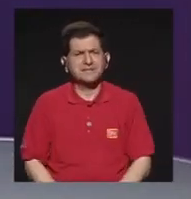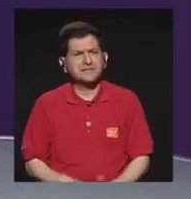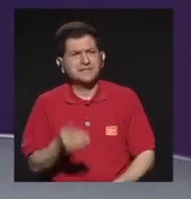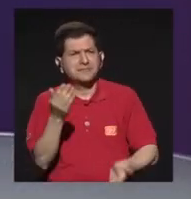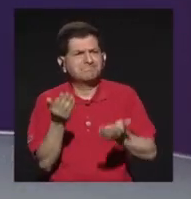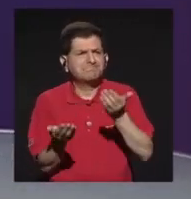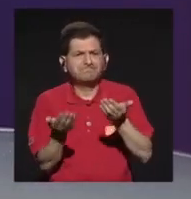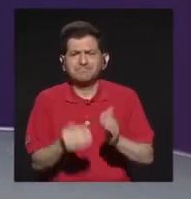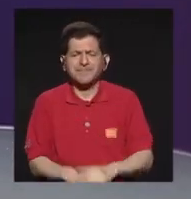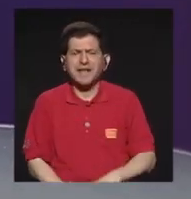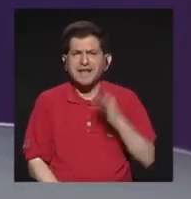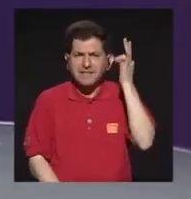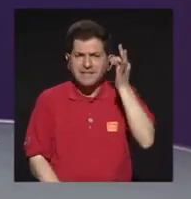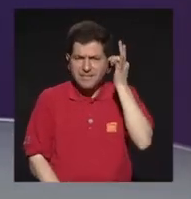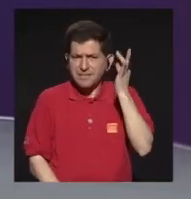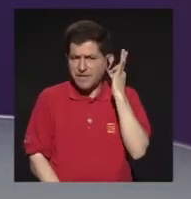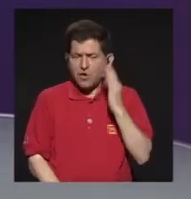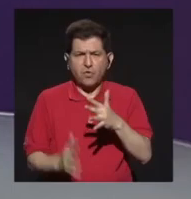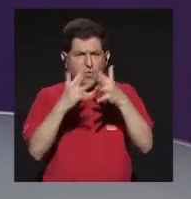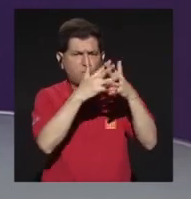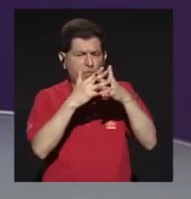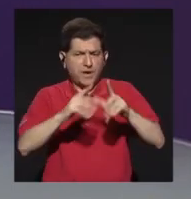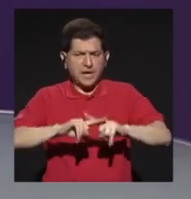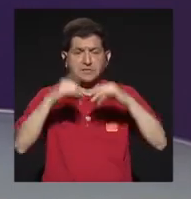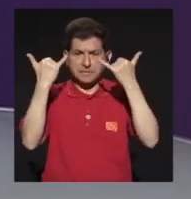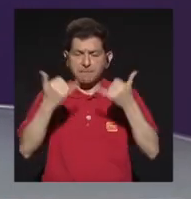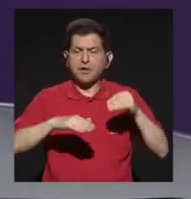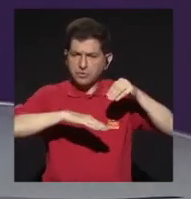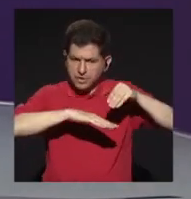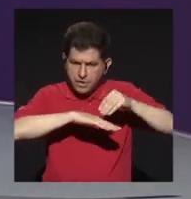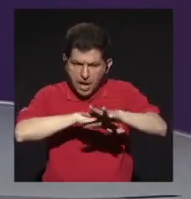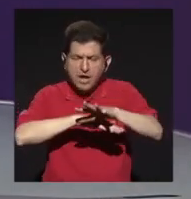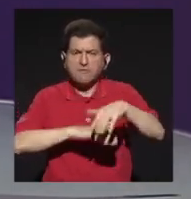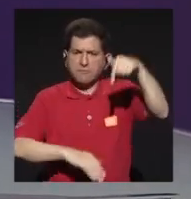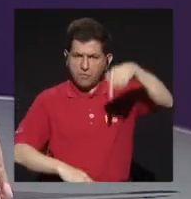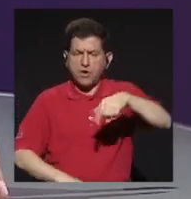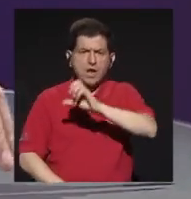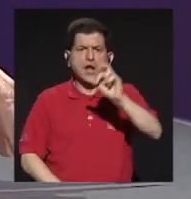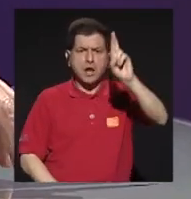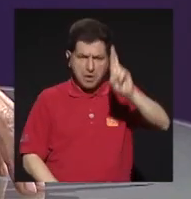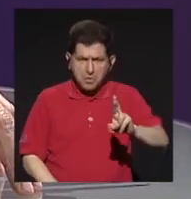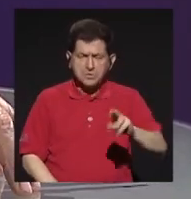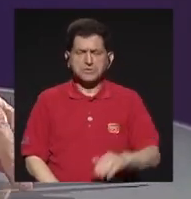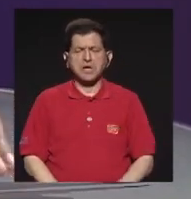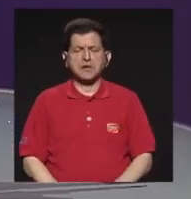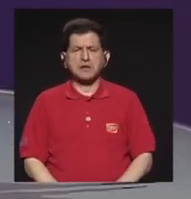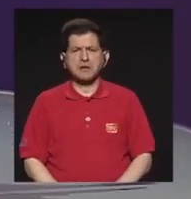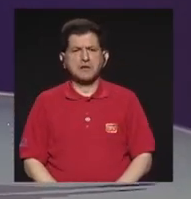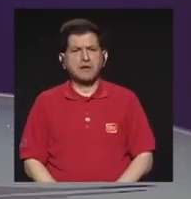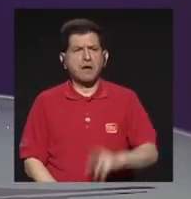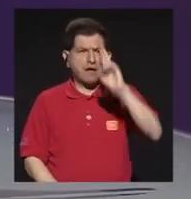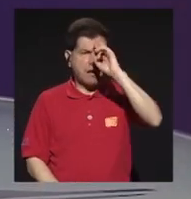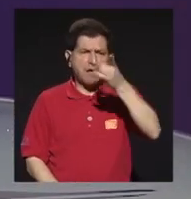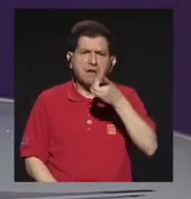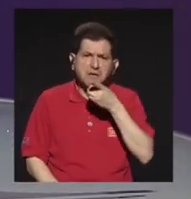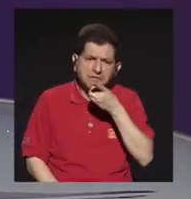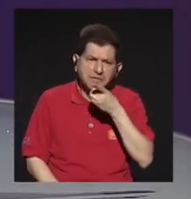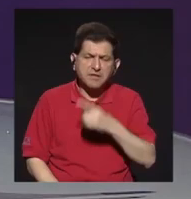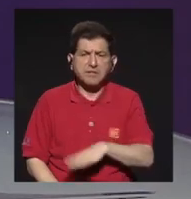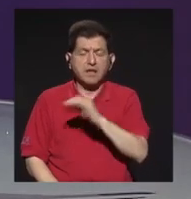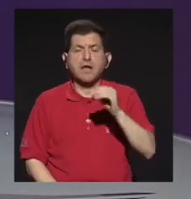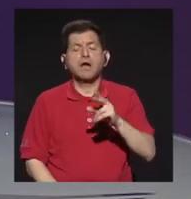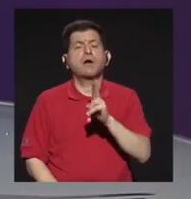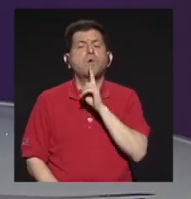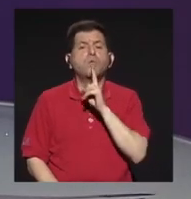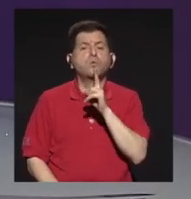desde las teóricas anglosajonas de lo que ya permeaba también aquí en costa rica en república dominicana y en